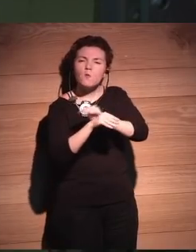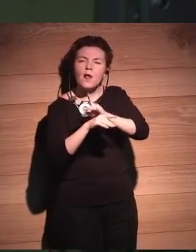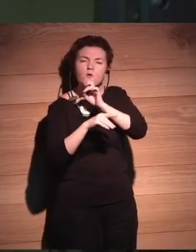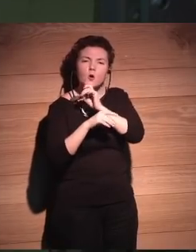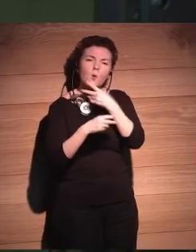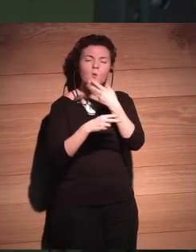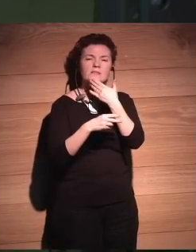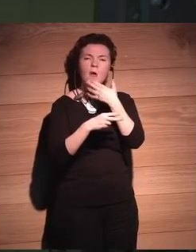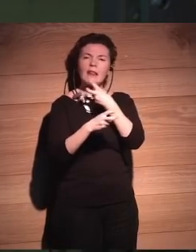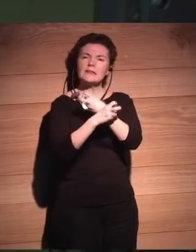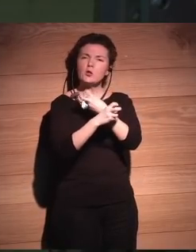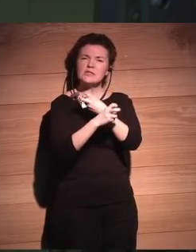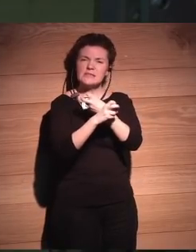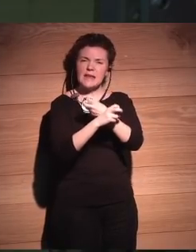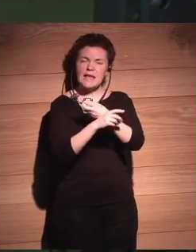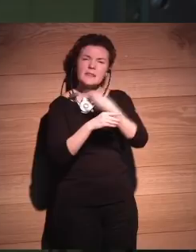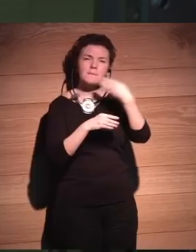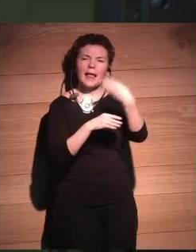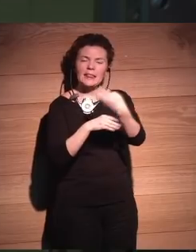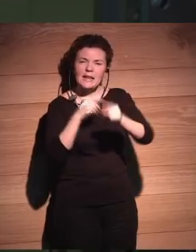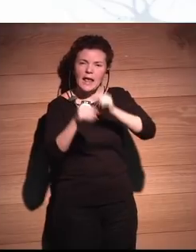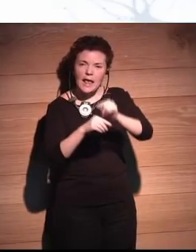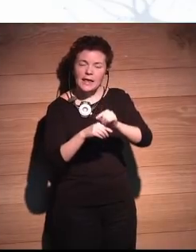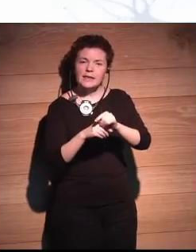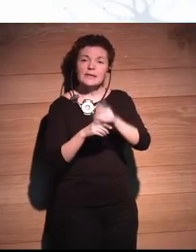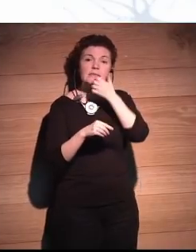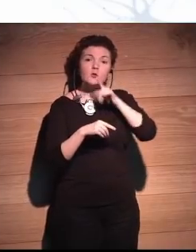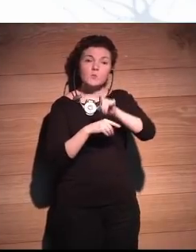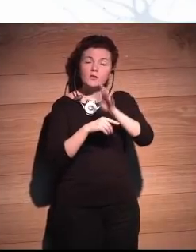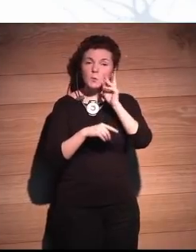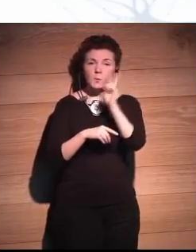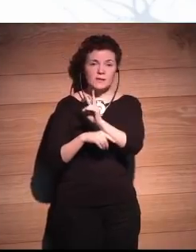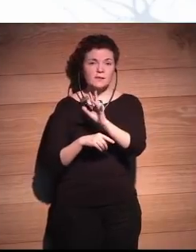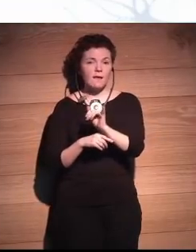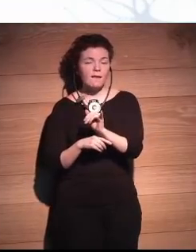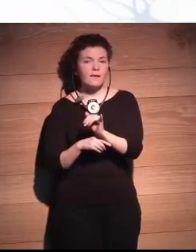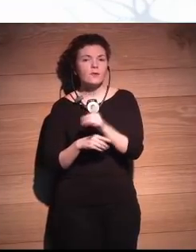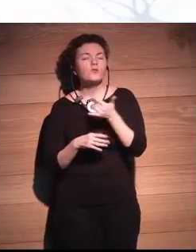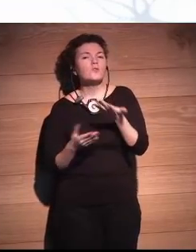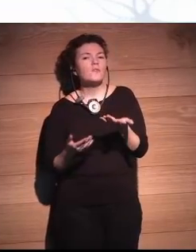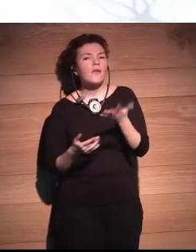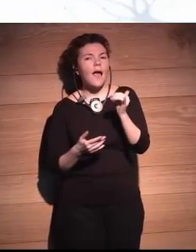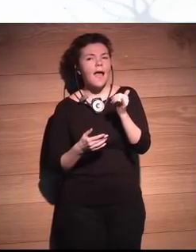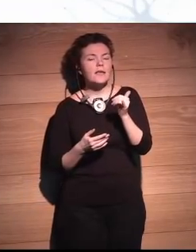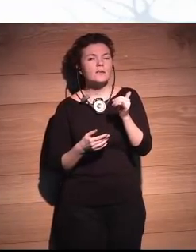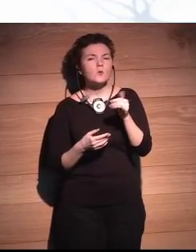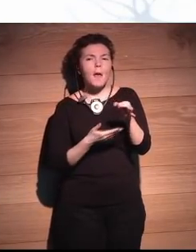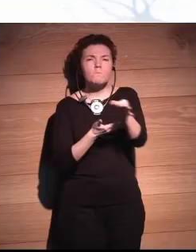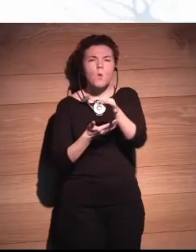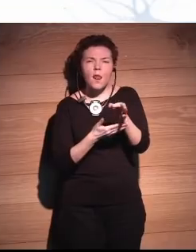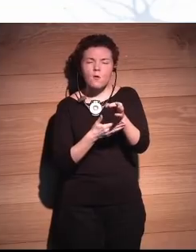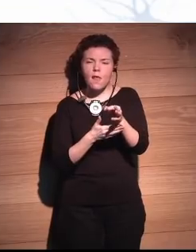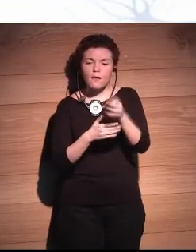digamos, y en los receptores IL-13 están los tumores tal y como podemos ver aquí. Entonces tenemos esta gran molécula